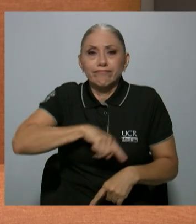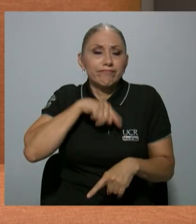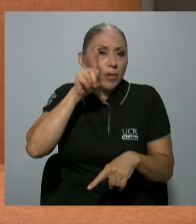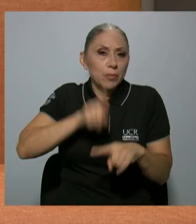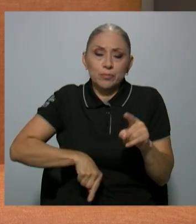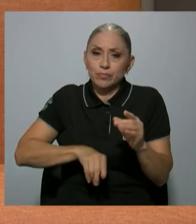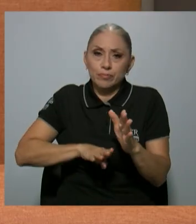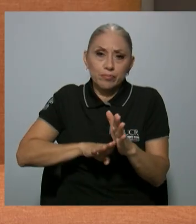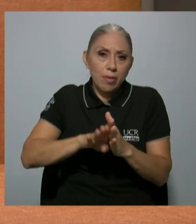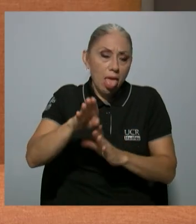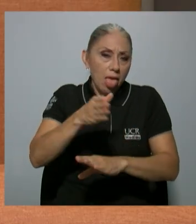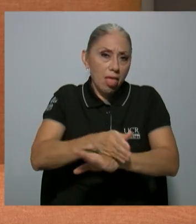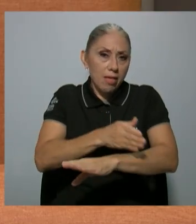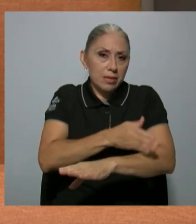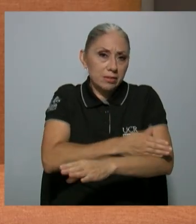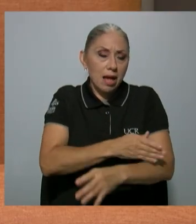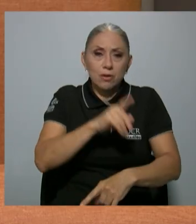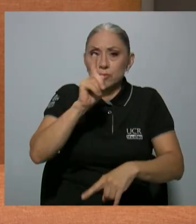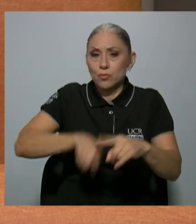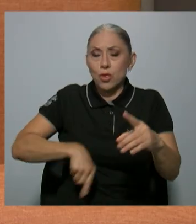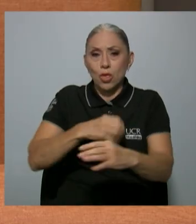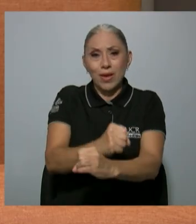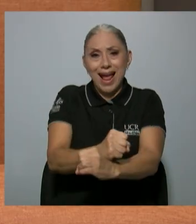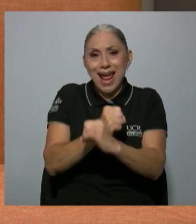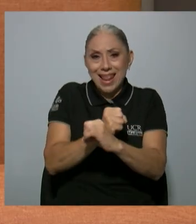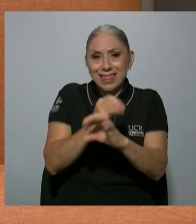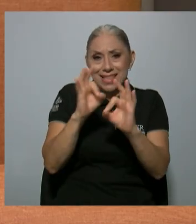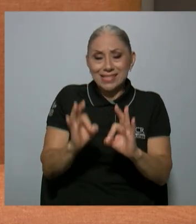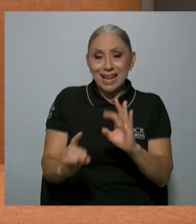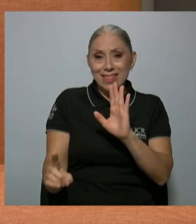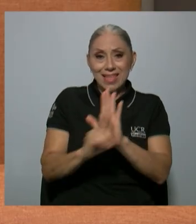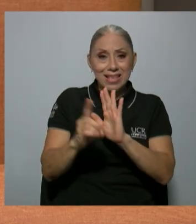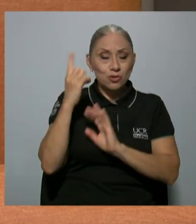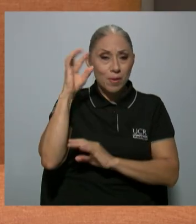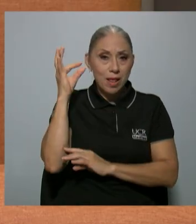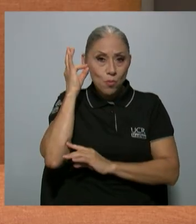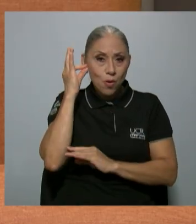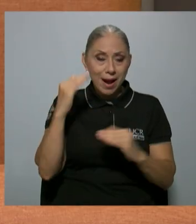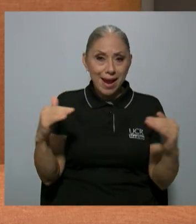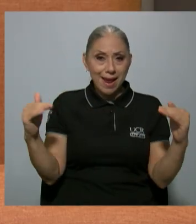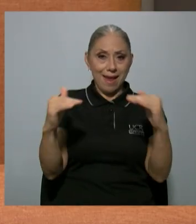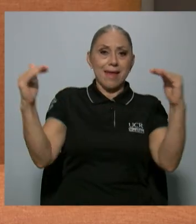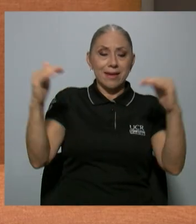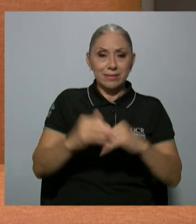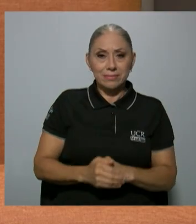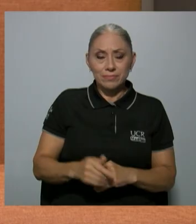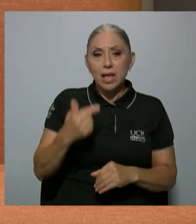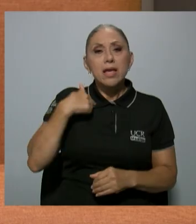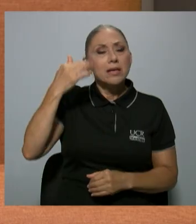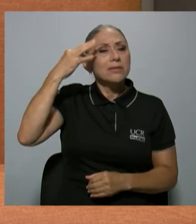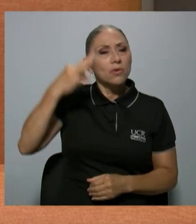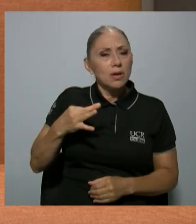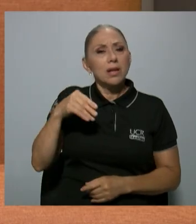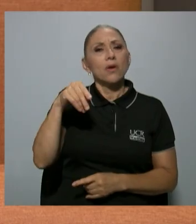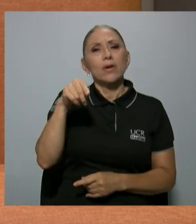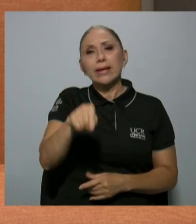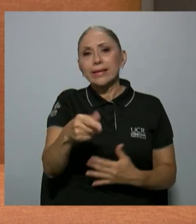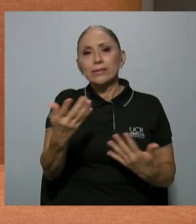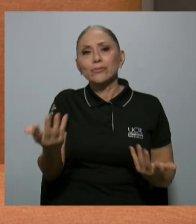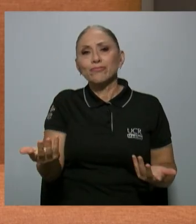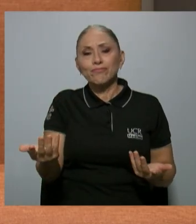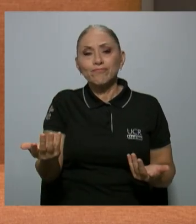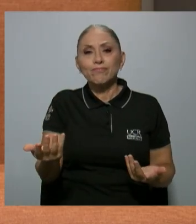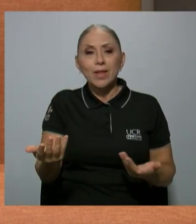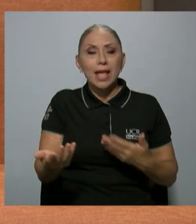avanzar y garantizar derechos para las mujeres de manera equitativa, y yo creo que eso hace que de alguna